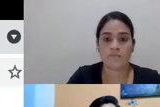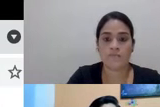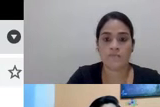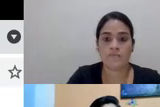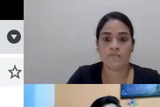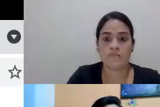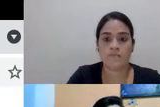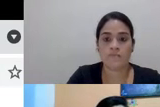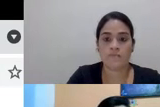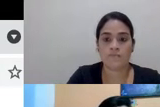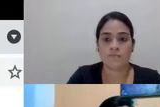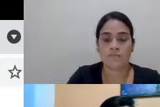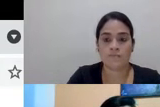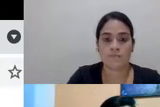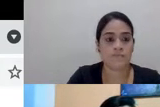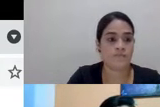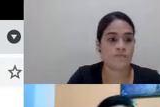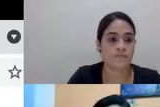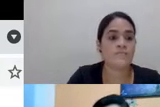Yo voy a ingresar a un curso.